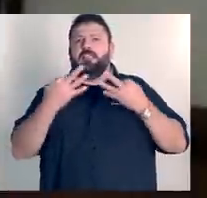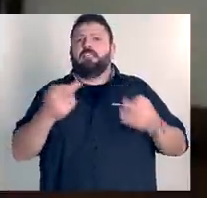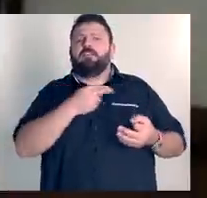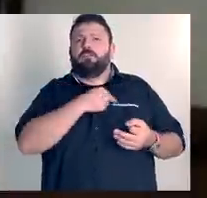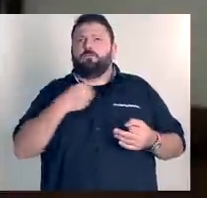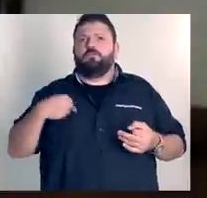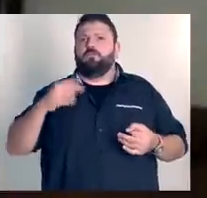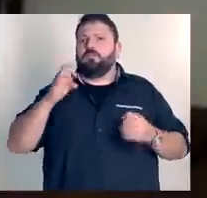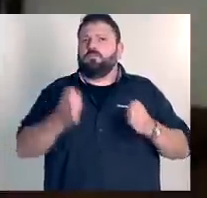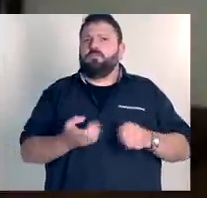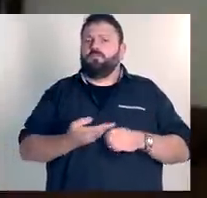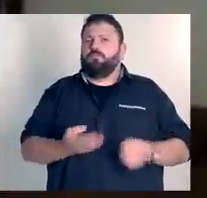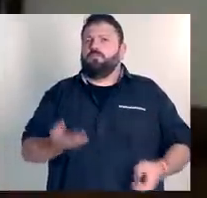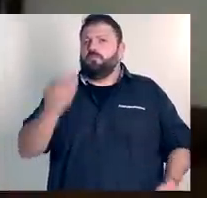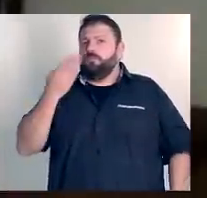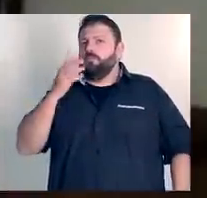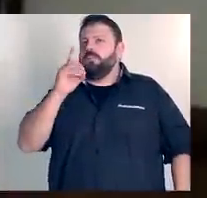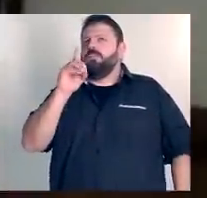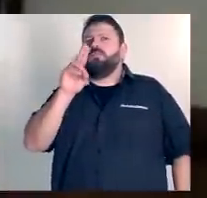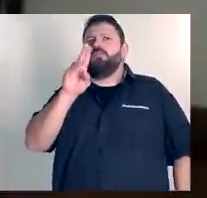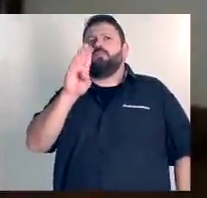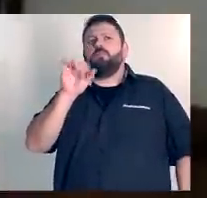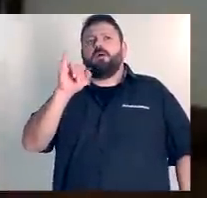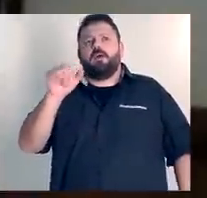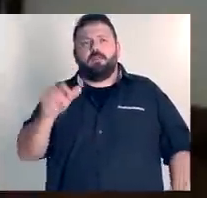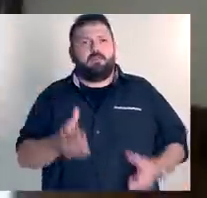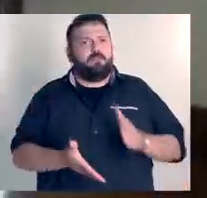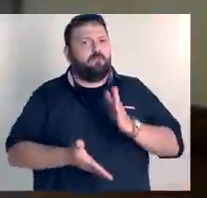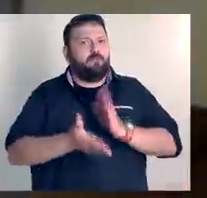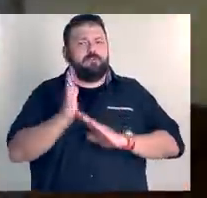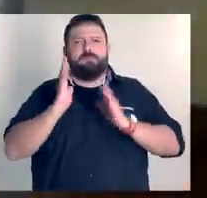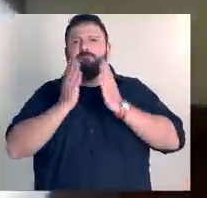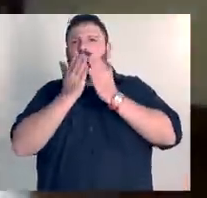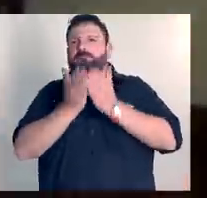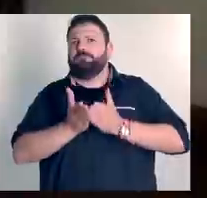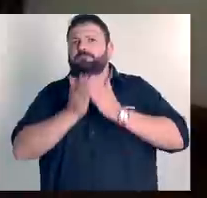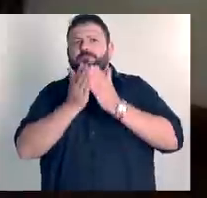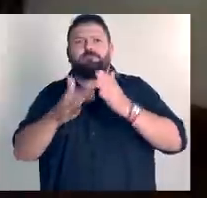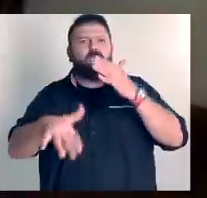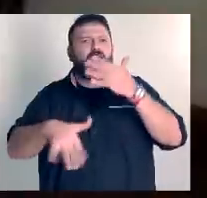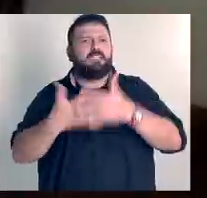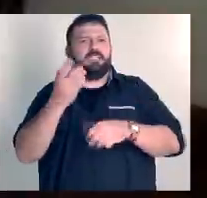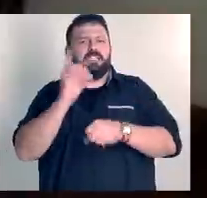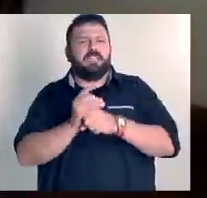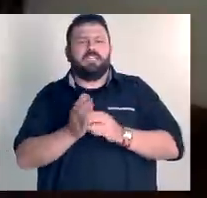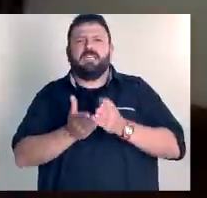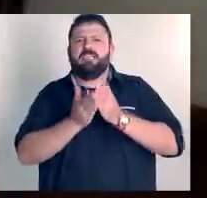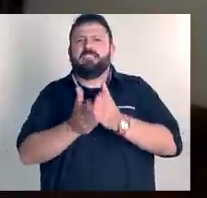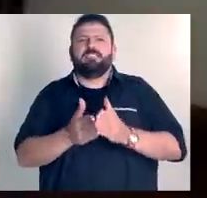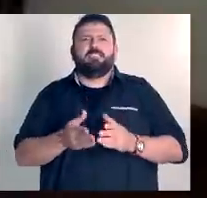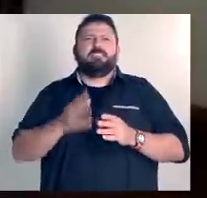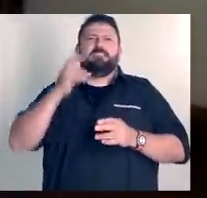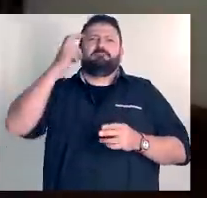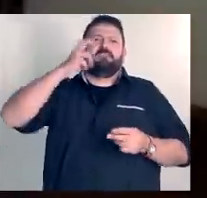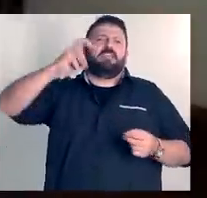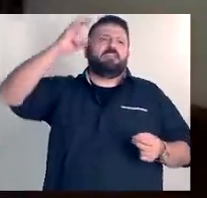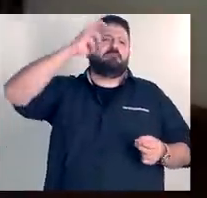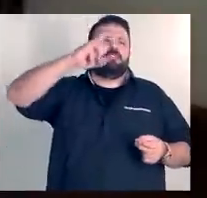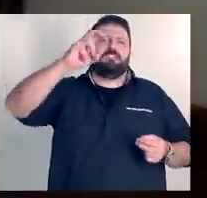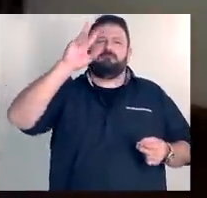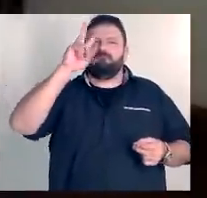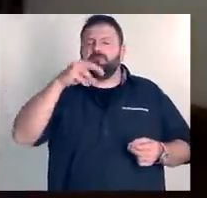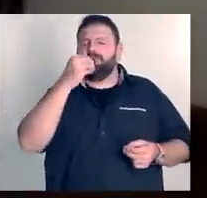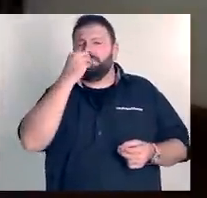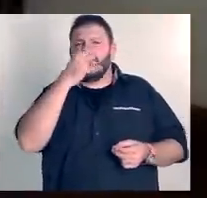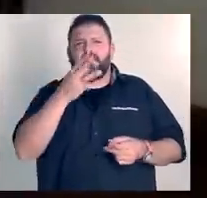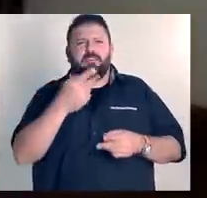Dubái, antes de Dubái estuvimos en un crucero por Asia, 15 días, fue increíble, Filipinas, Singapur, Tailandia,